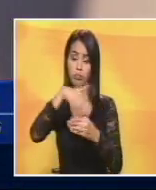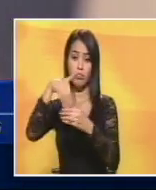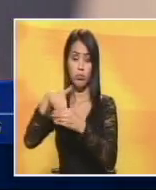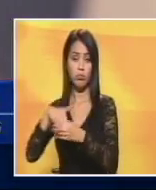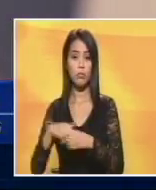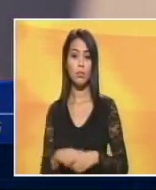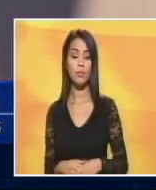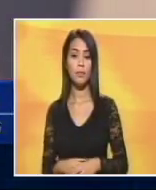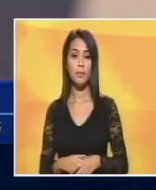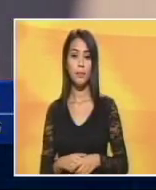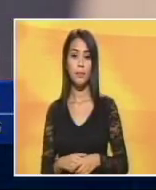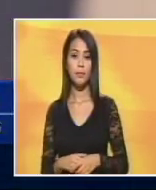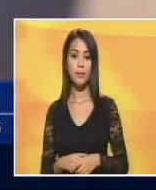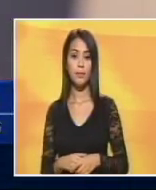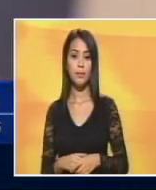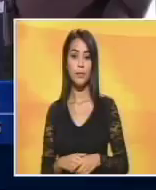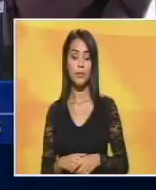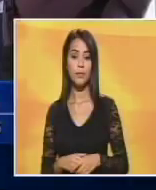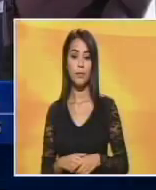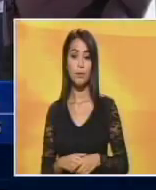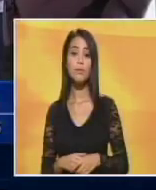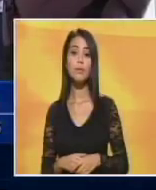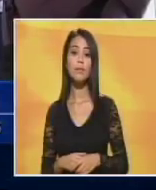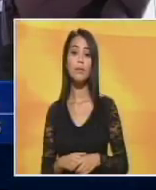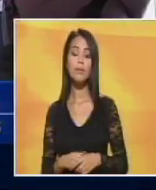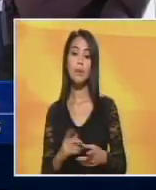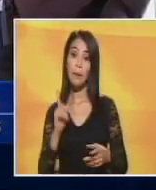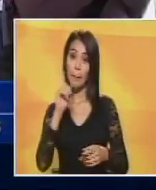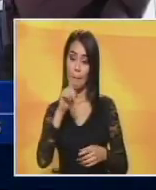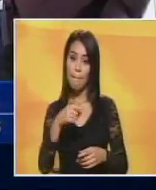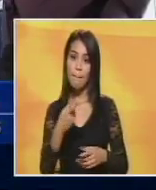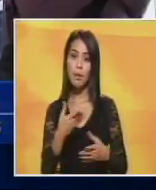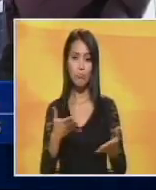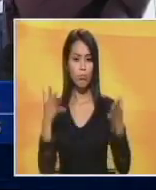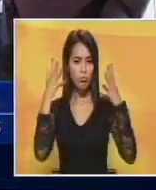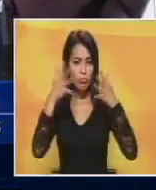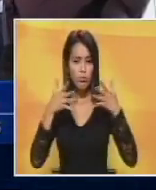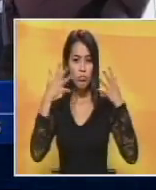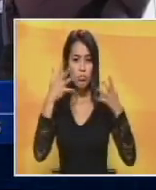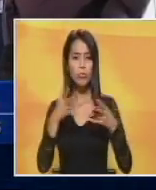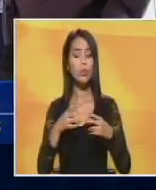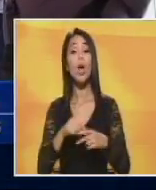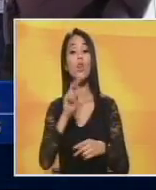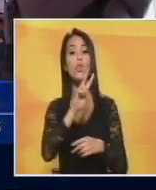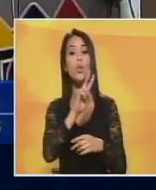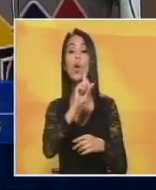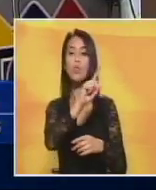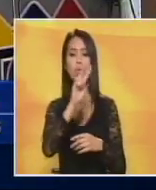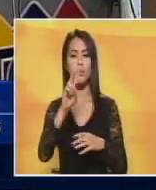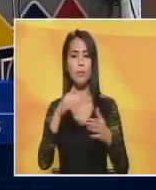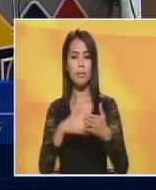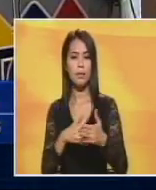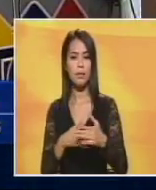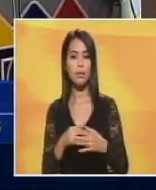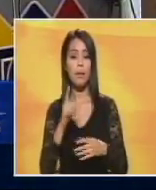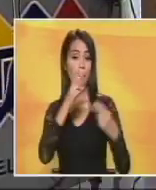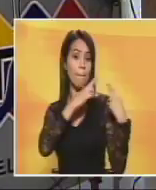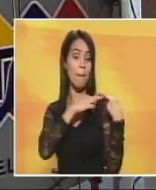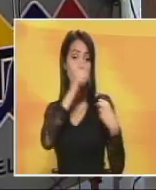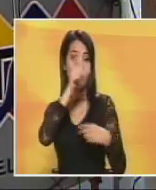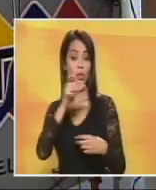las 30.274 mesas instaladas. Asimismo, se han adiestrado a 12.818 coordinadores